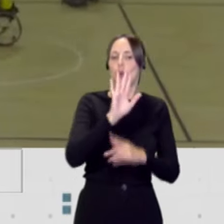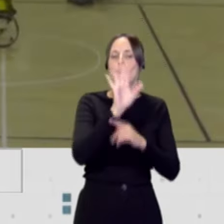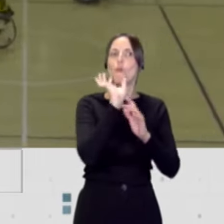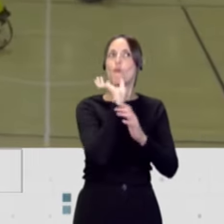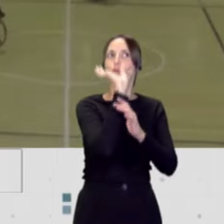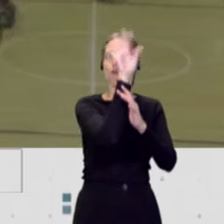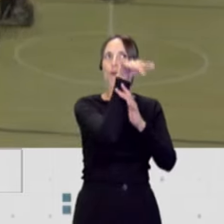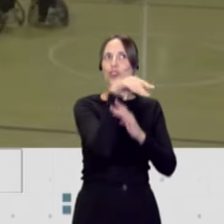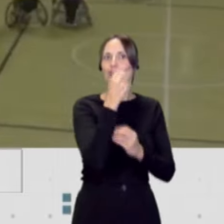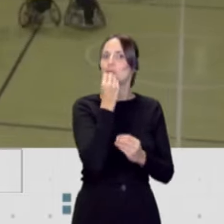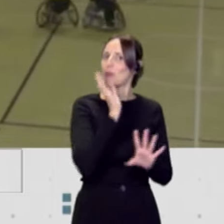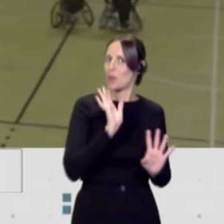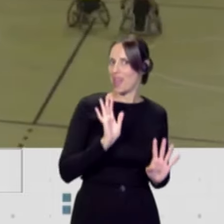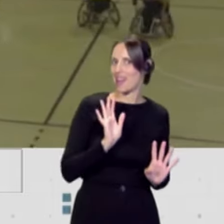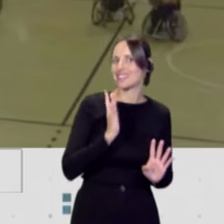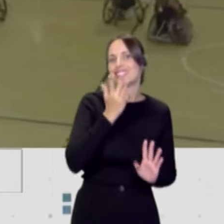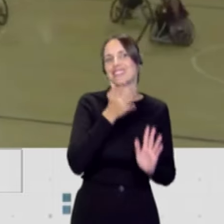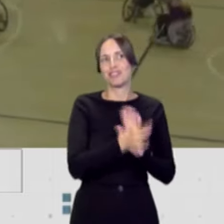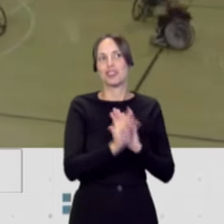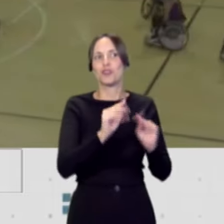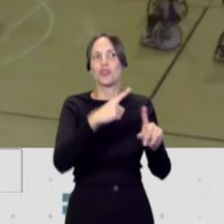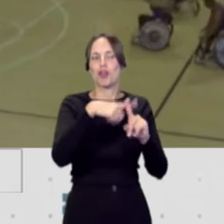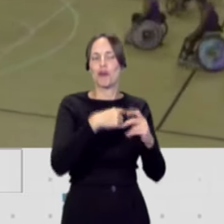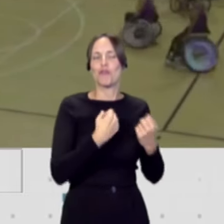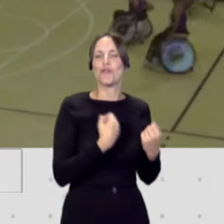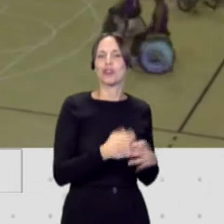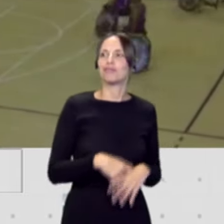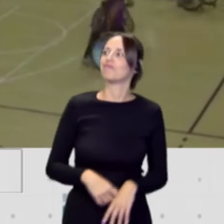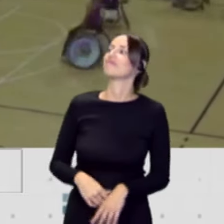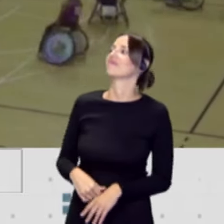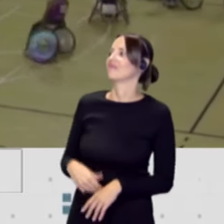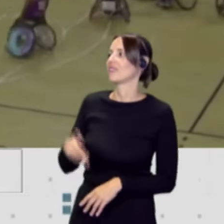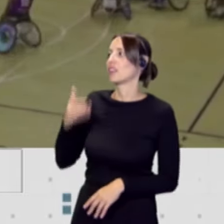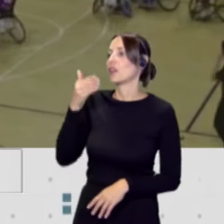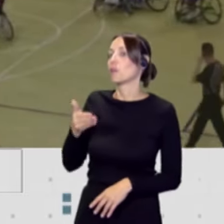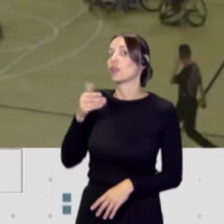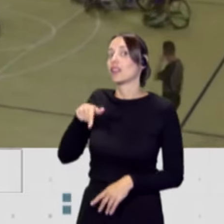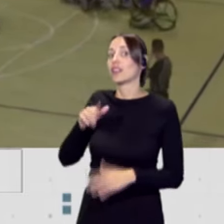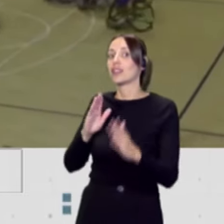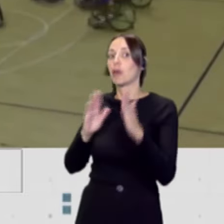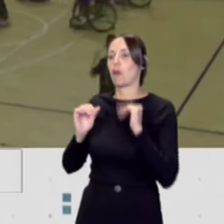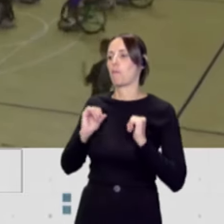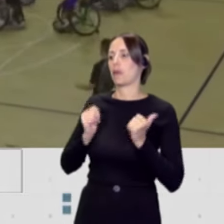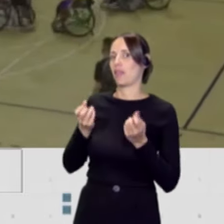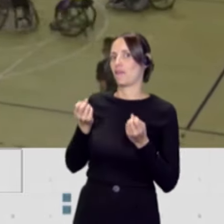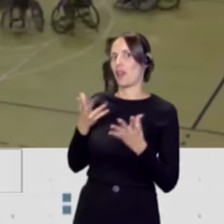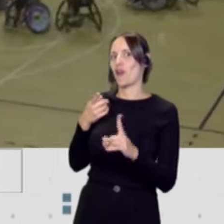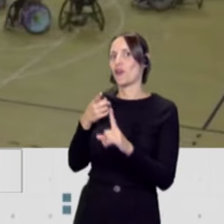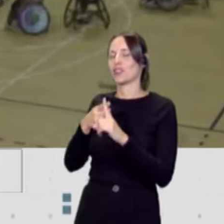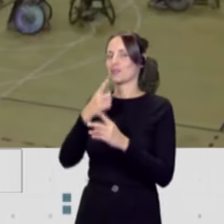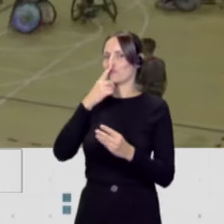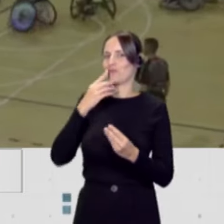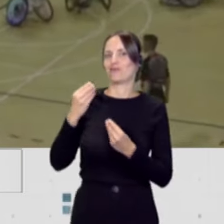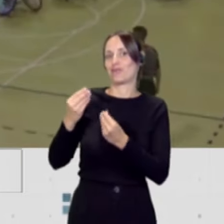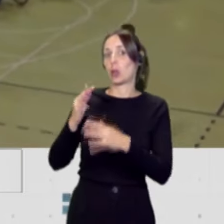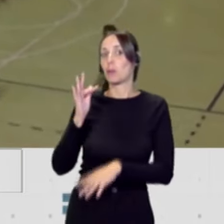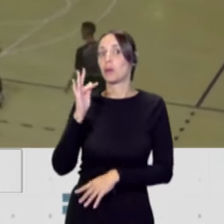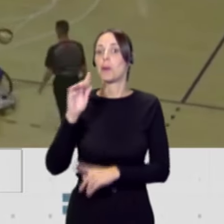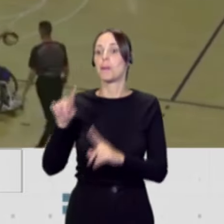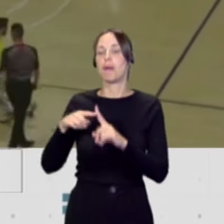está en un nivel fuerte, ¿no? Uh-huh. Importante, ¿no? Empezar bien la temporada, pues para coger buenas sensaciones, ¿no? Y ser